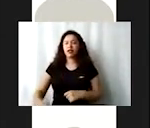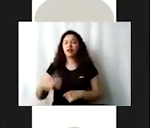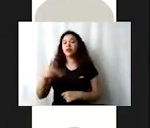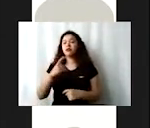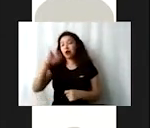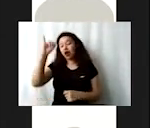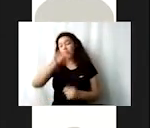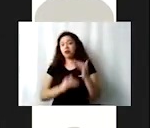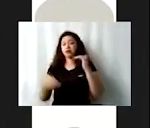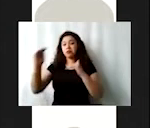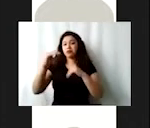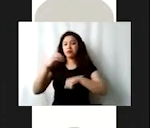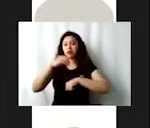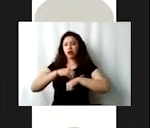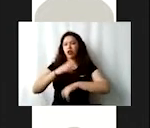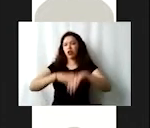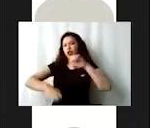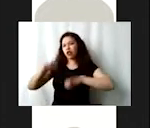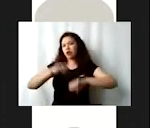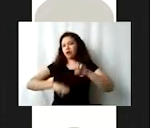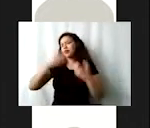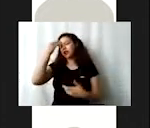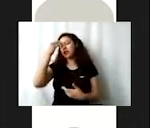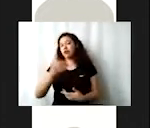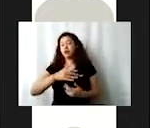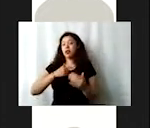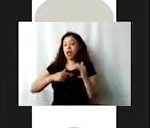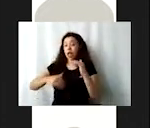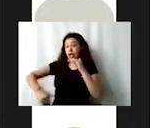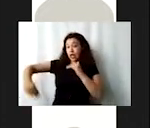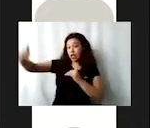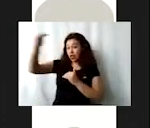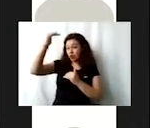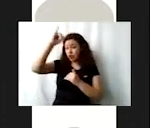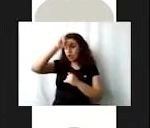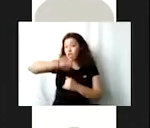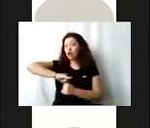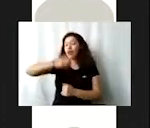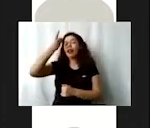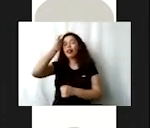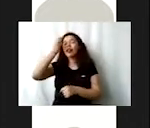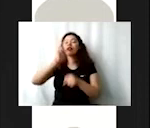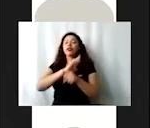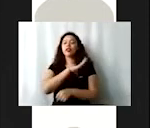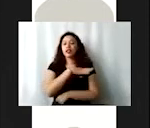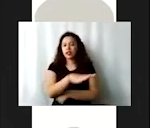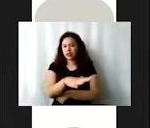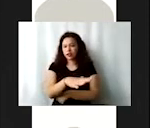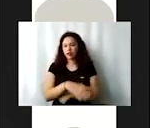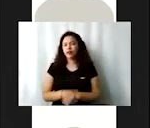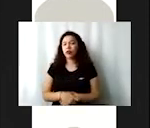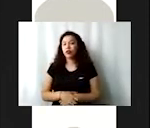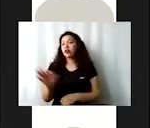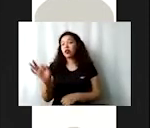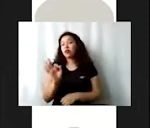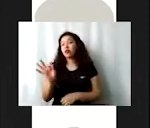ese sentido, pero dentro de una empresa sabemos que el máximo mando es el director general, ¿no? a menos que tú le